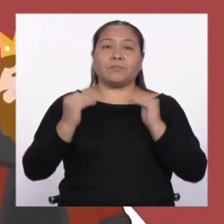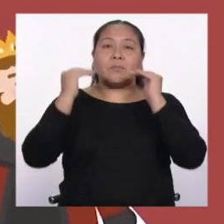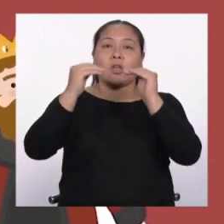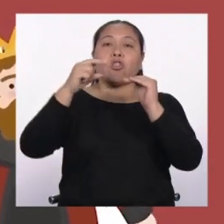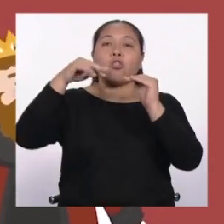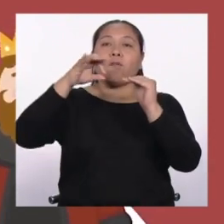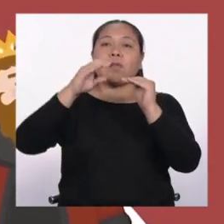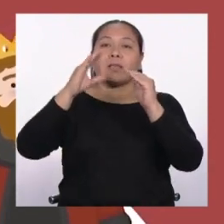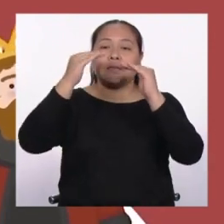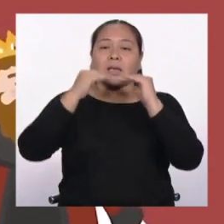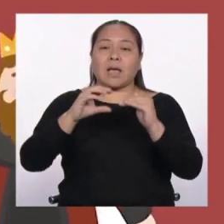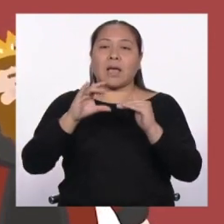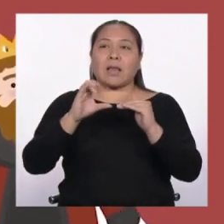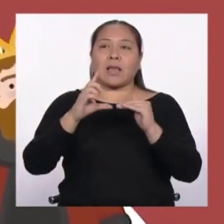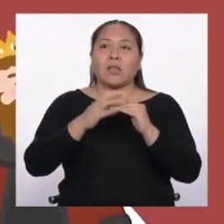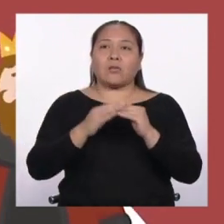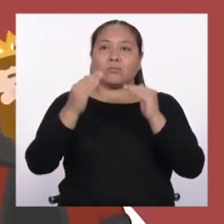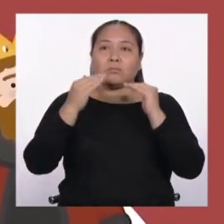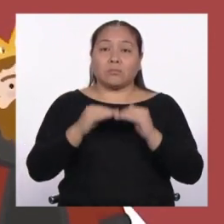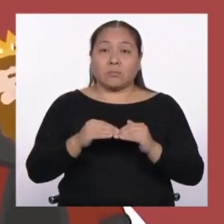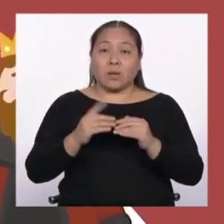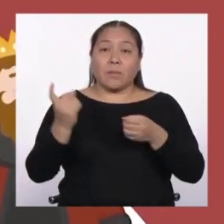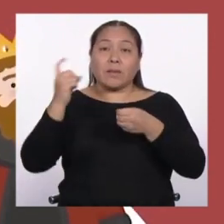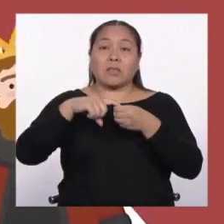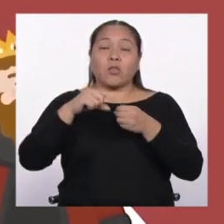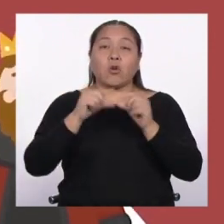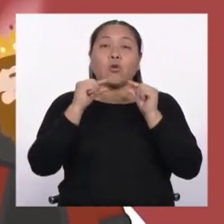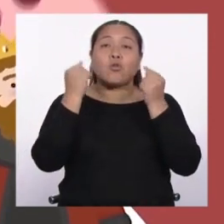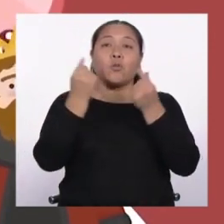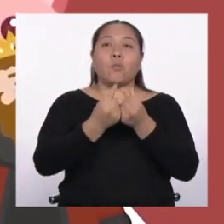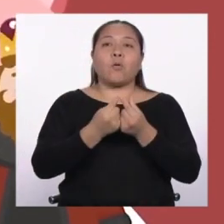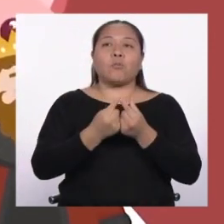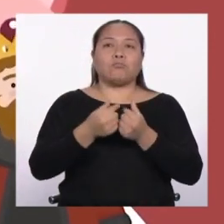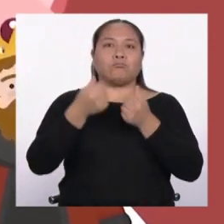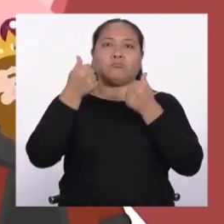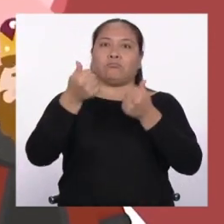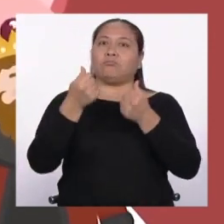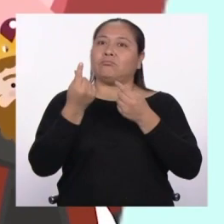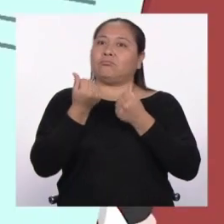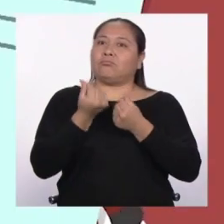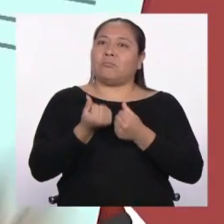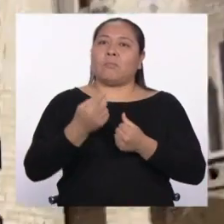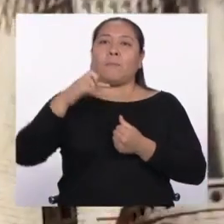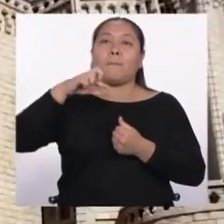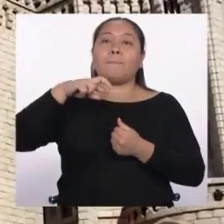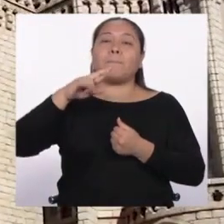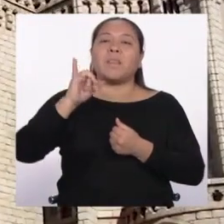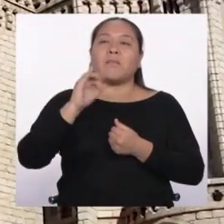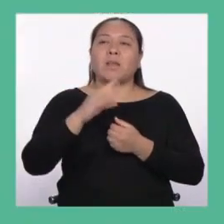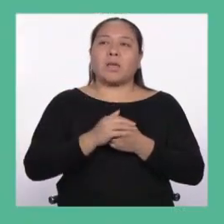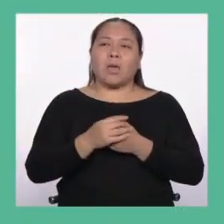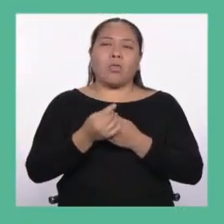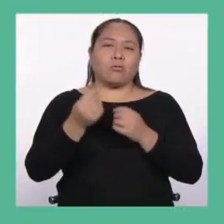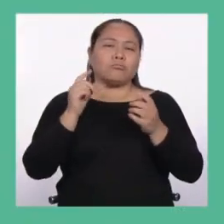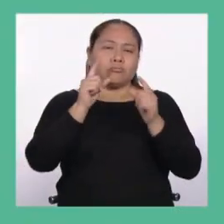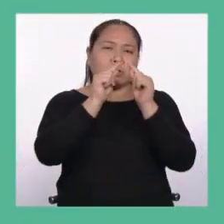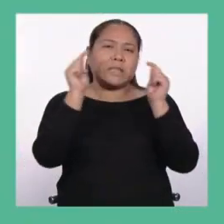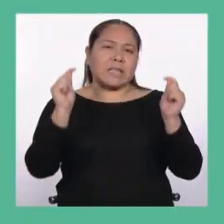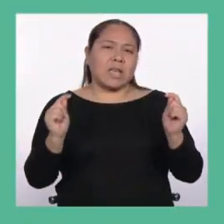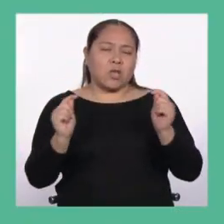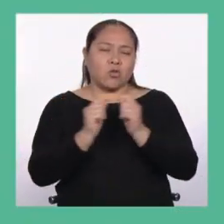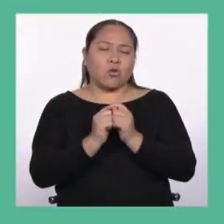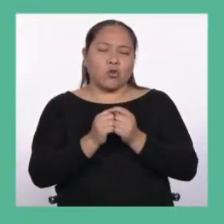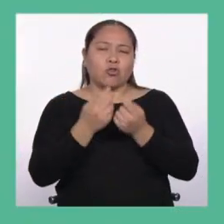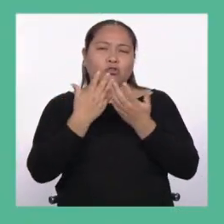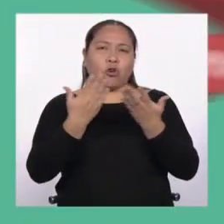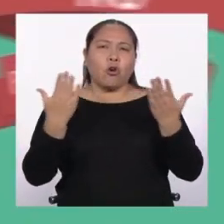pertenecían a un grupo conocido como los privilegiados, porque tenían la alcancía bien gorda, títulos y propiedades, mientras que los del pueblo